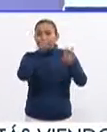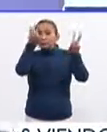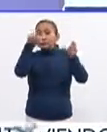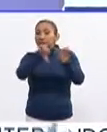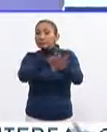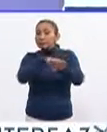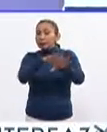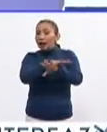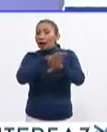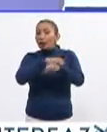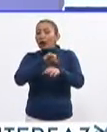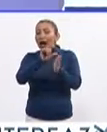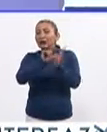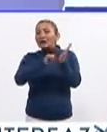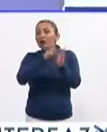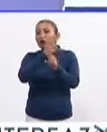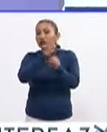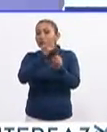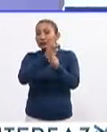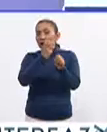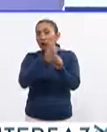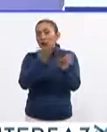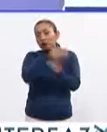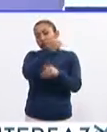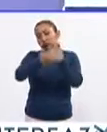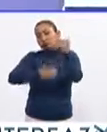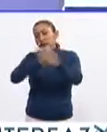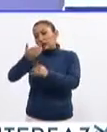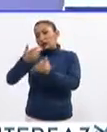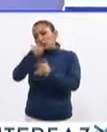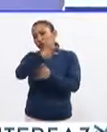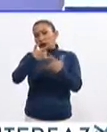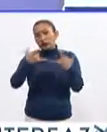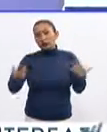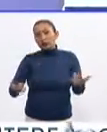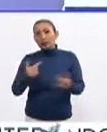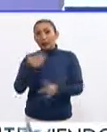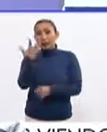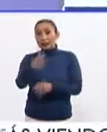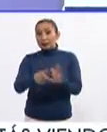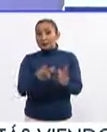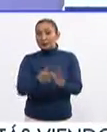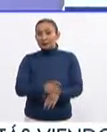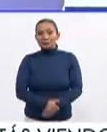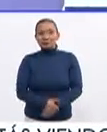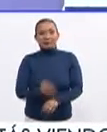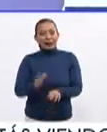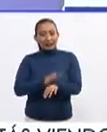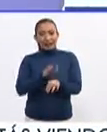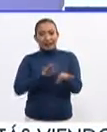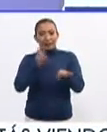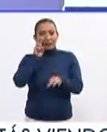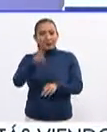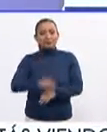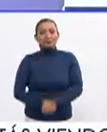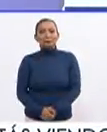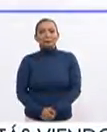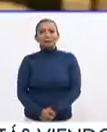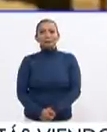las modificaciones que ha tenido el artículo 3º constitucional a lo largo de su historia. Suman 10. Perfecto, excelente trabajo, vamos a revisarlo.